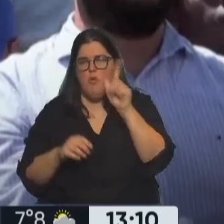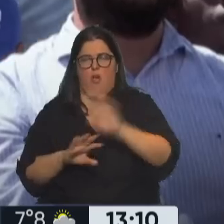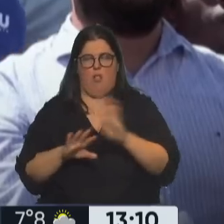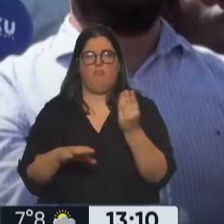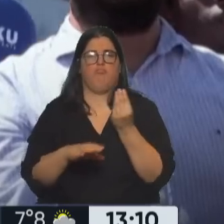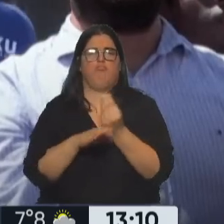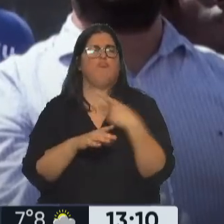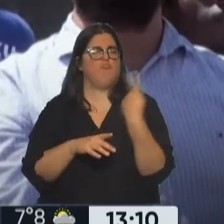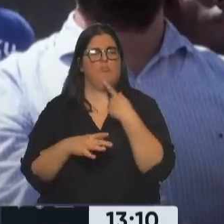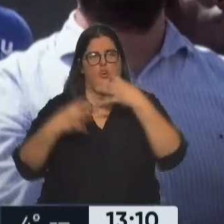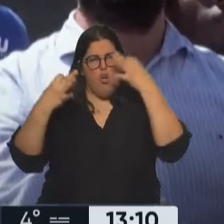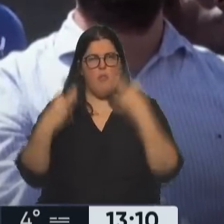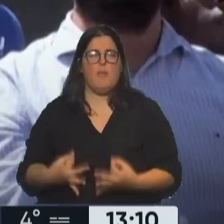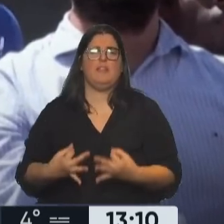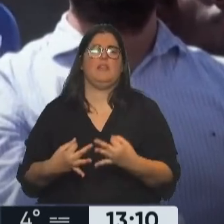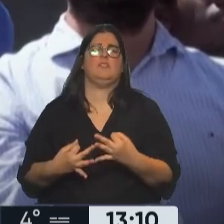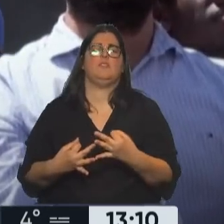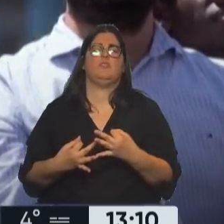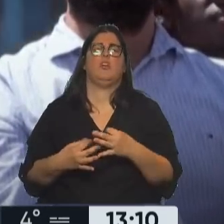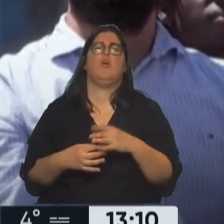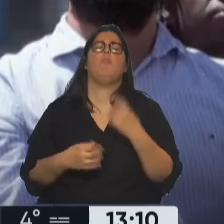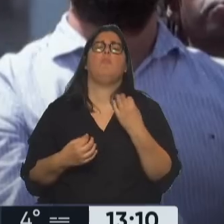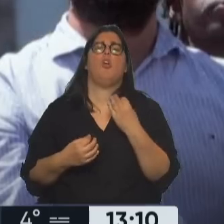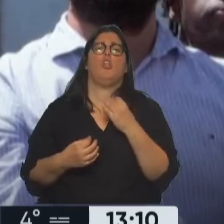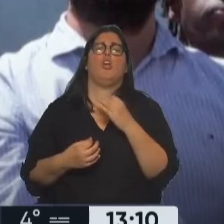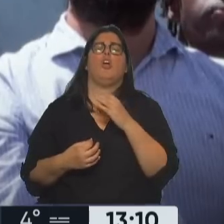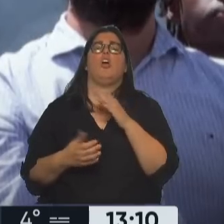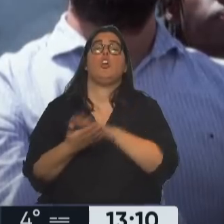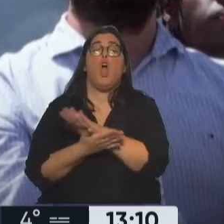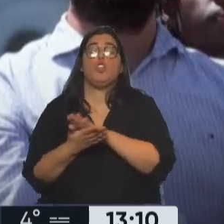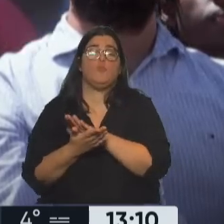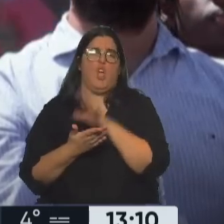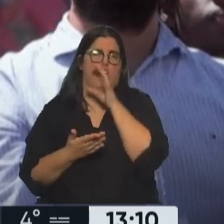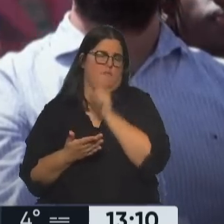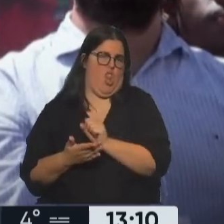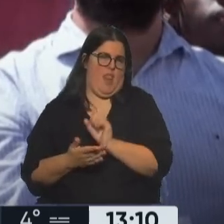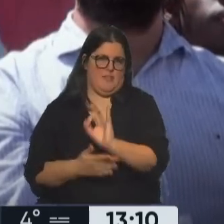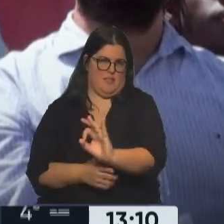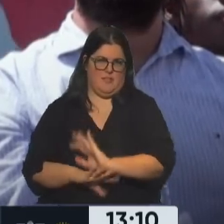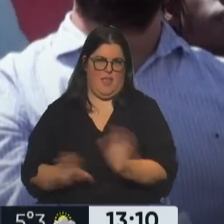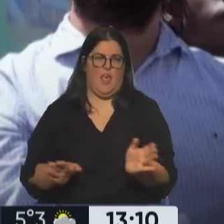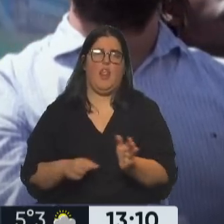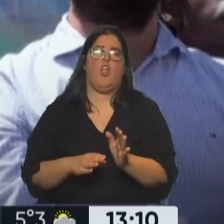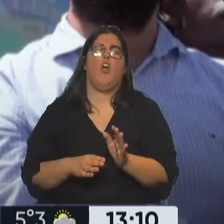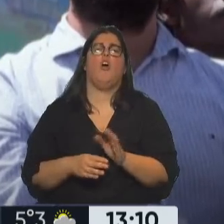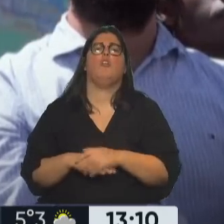comprometiéndonos a hacer cero tolerancia a la corrupción, hacer